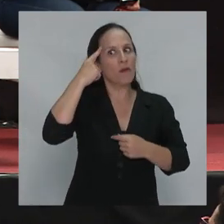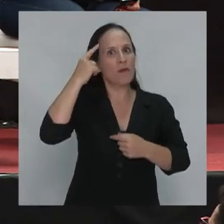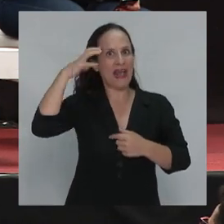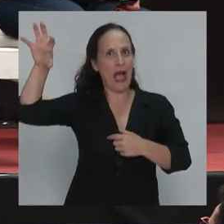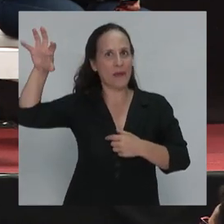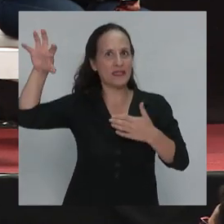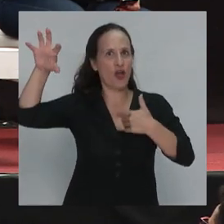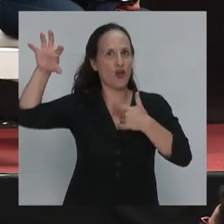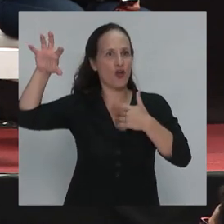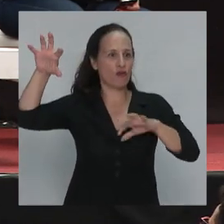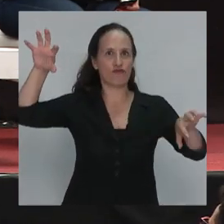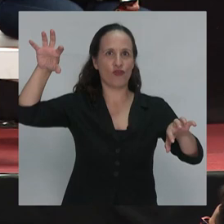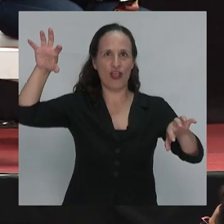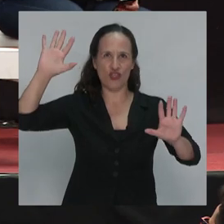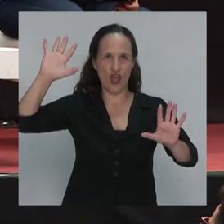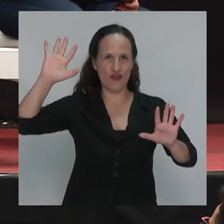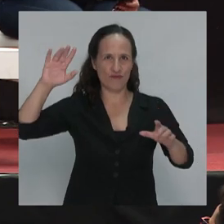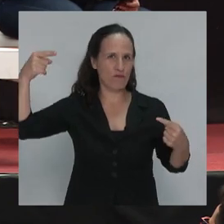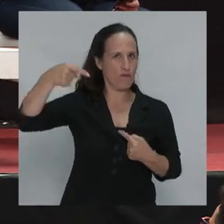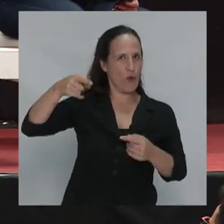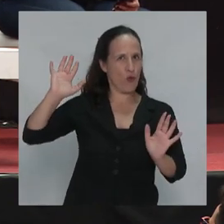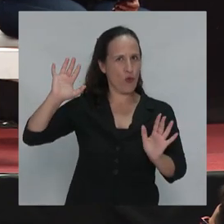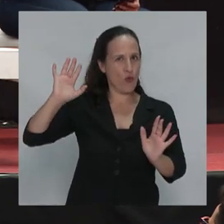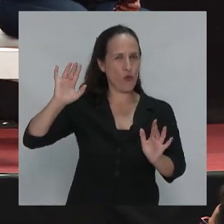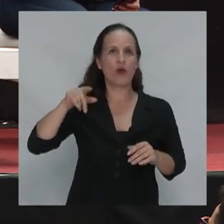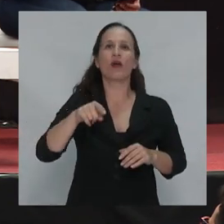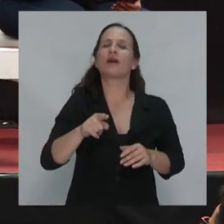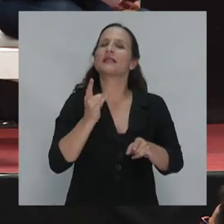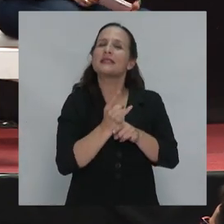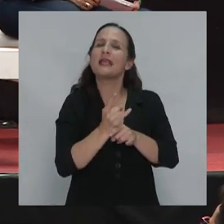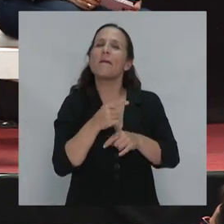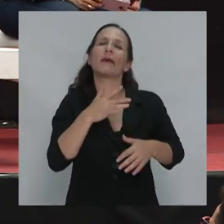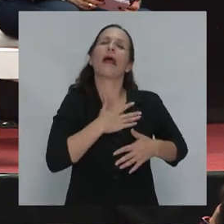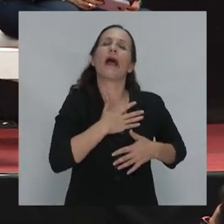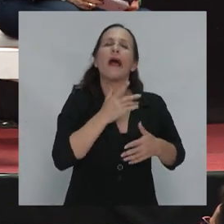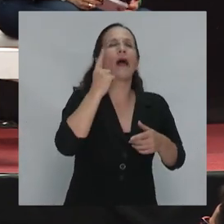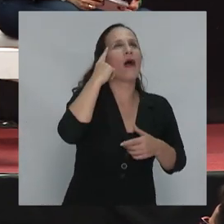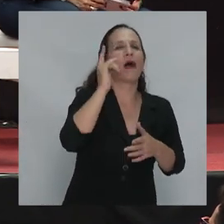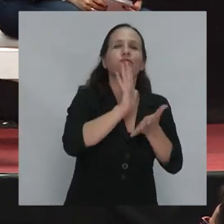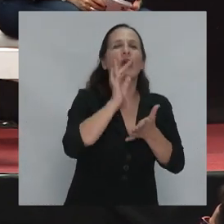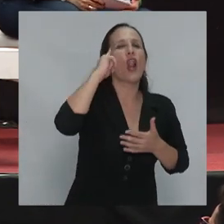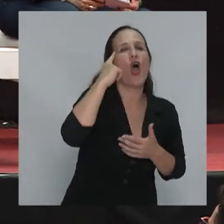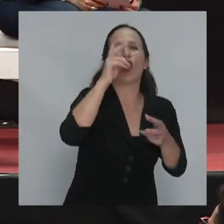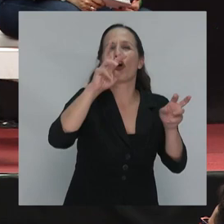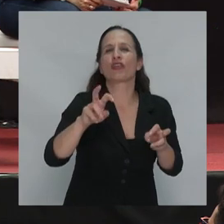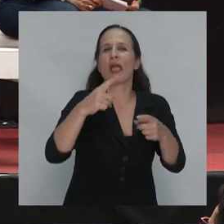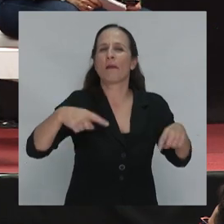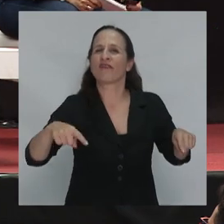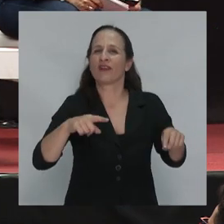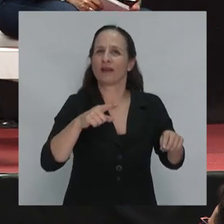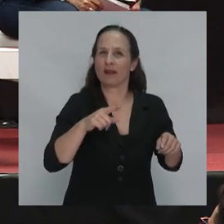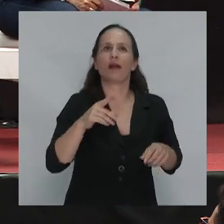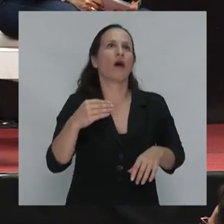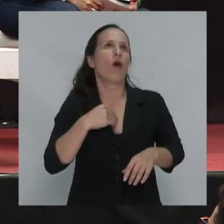quedaron condenados por la ciencia al ámbito de la locura, de la irracionalidad, por la religión